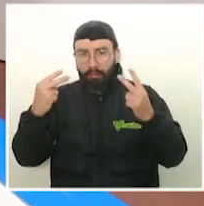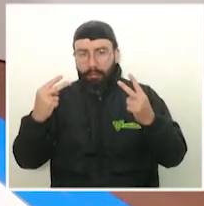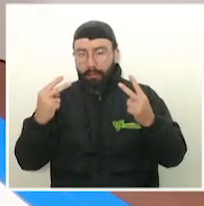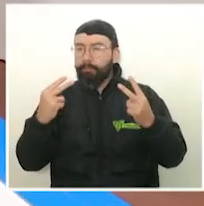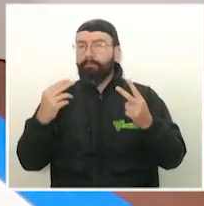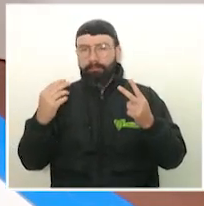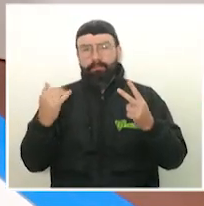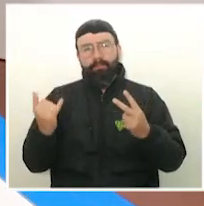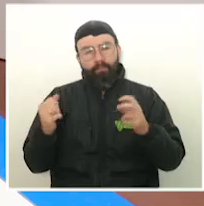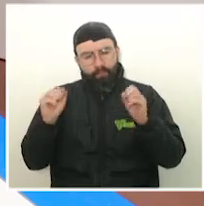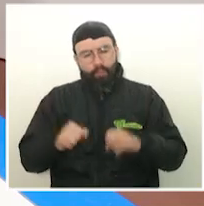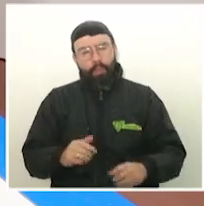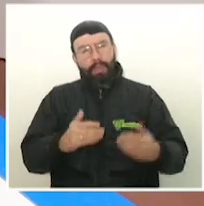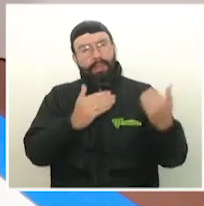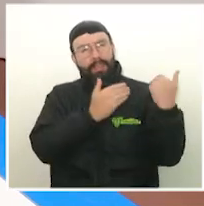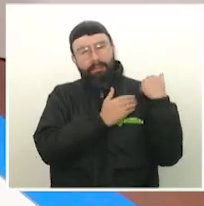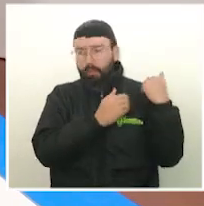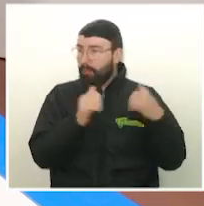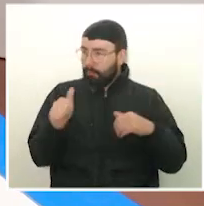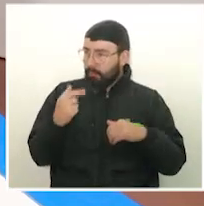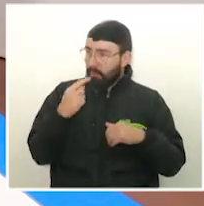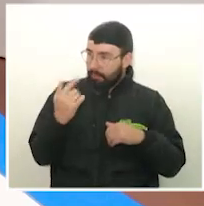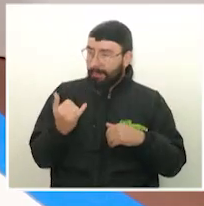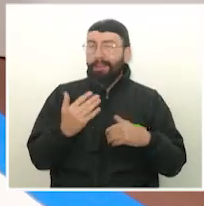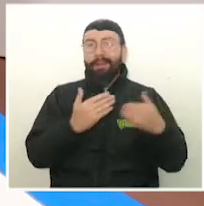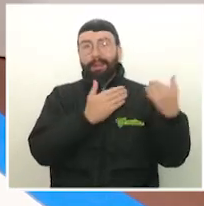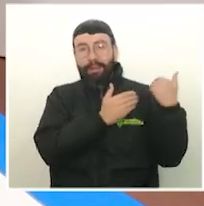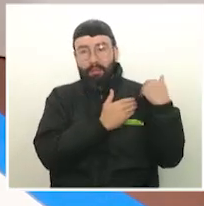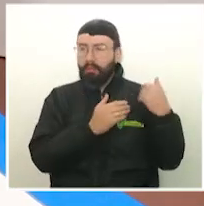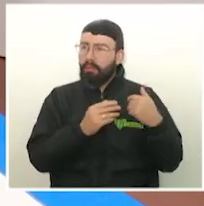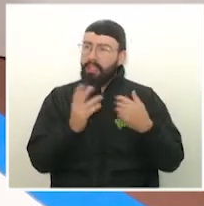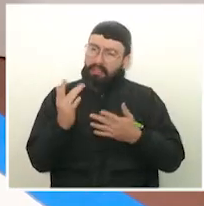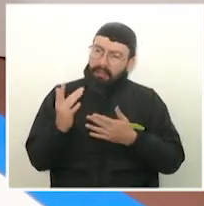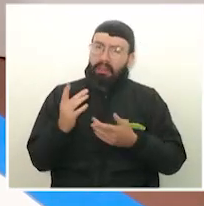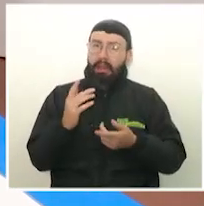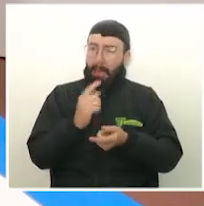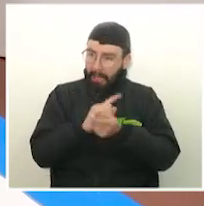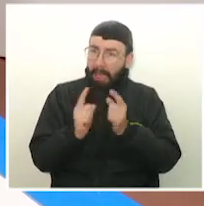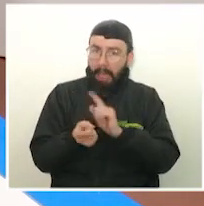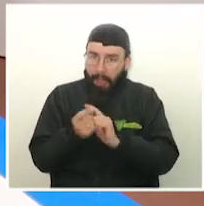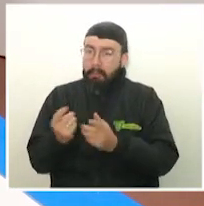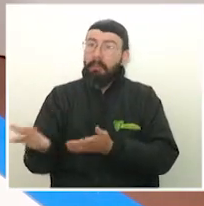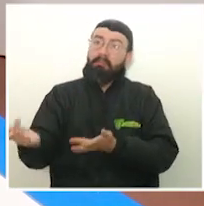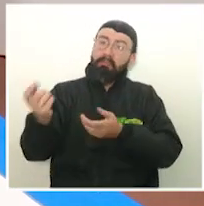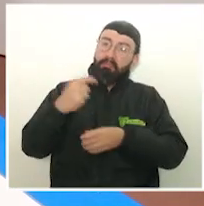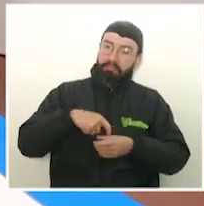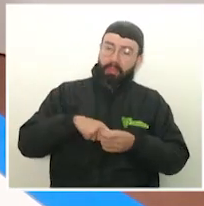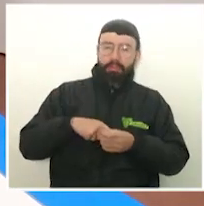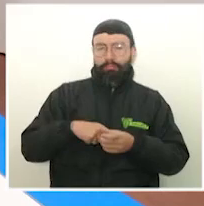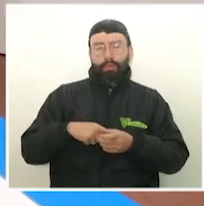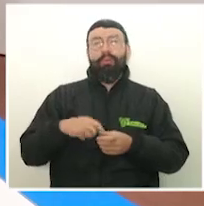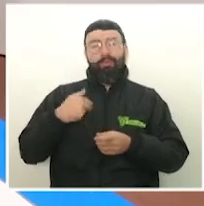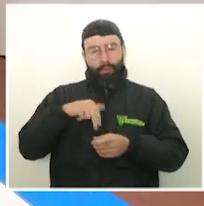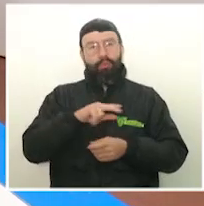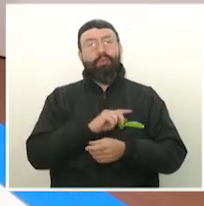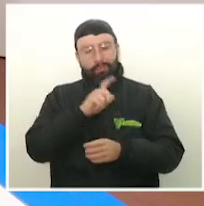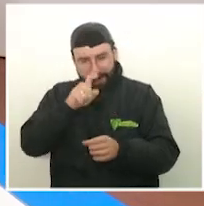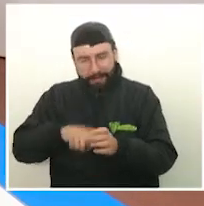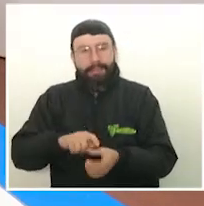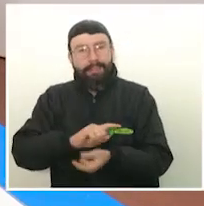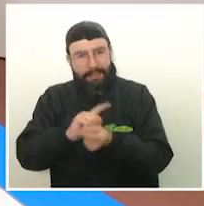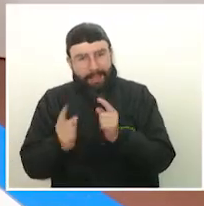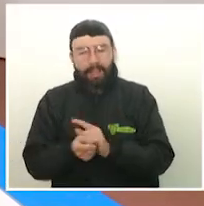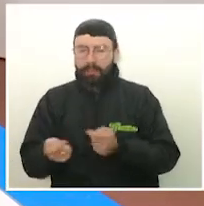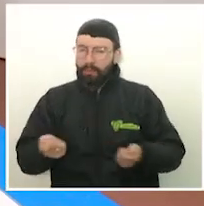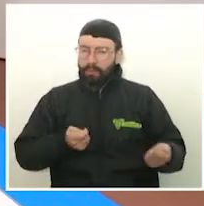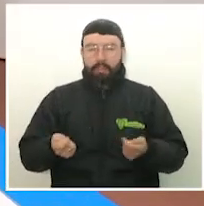nos responsabilicemos, como tú lo dices, no esperar a que el cambio llegue, sino ser parte de ese cambio. Y por eso queremos compartir con ustedes un